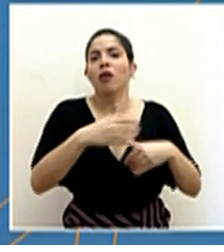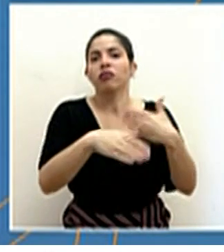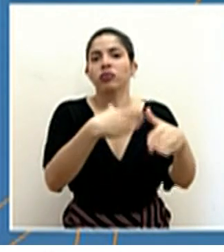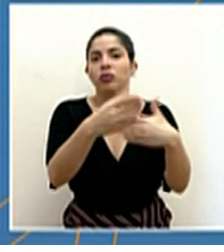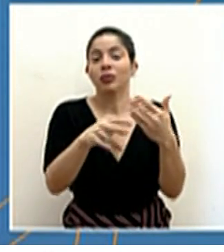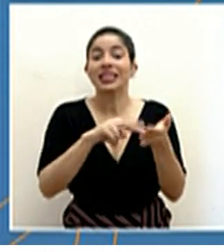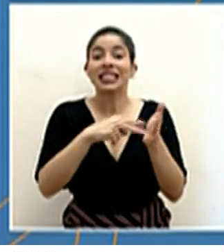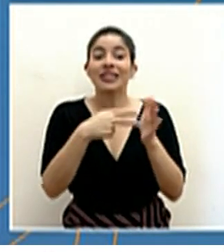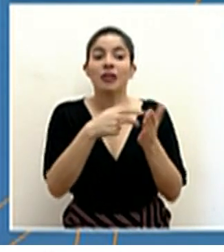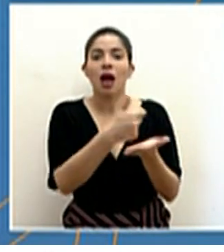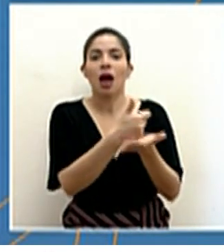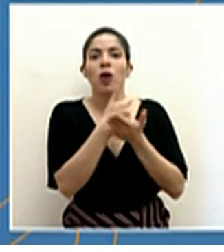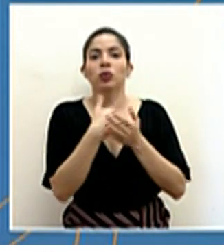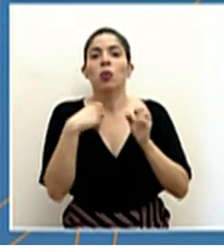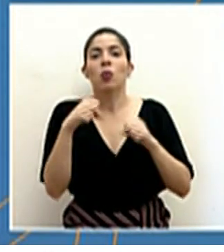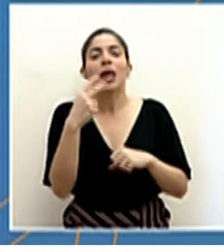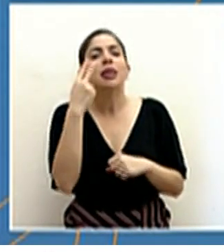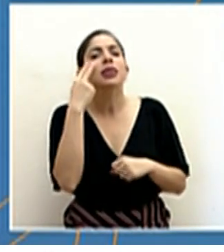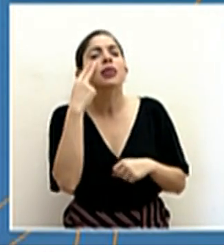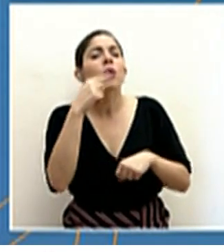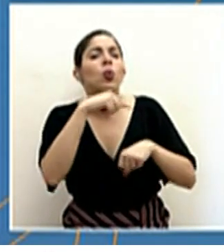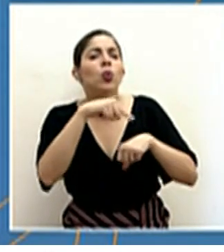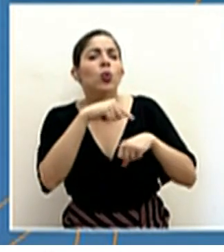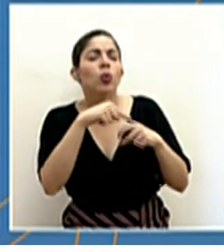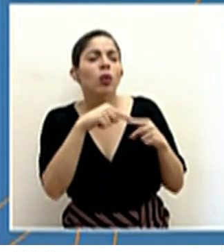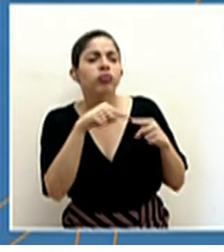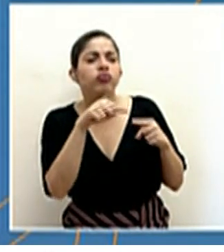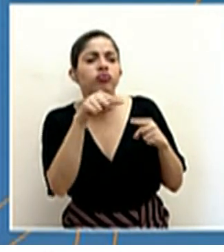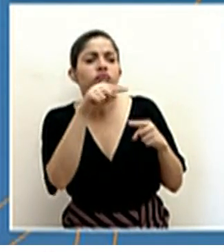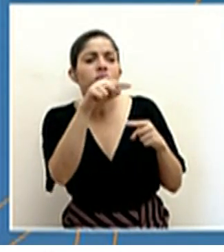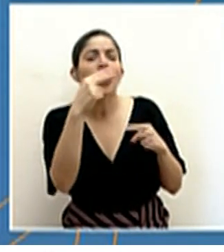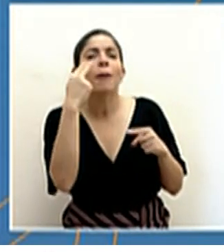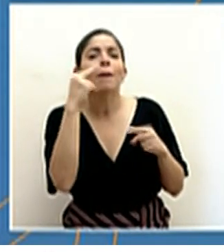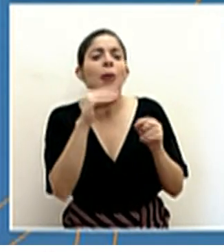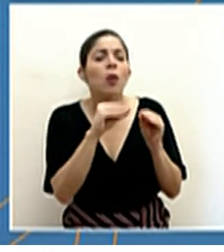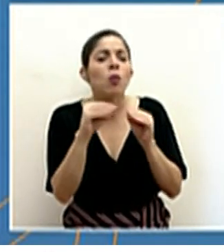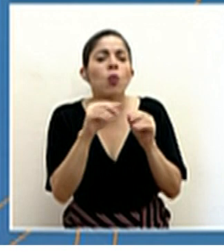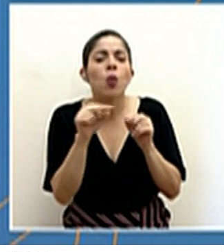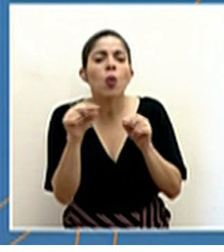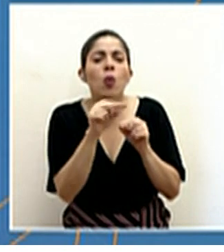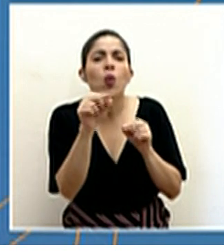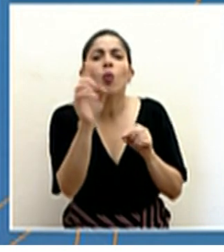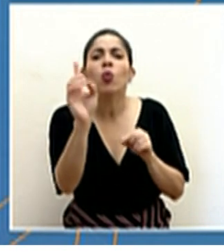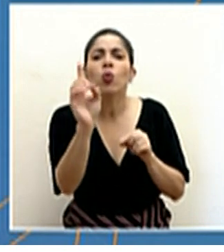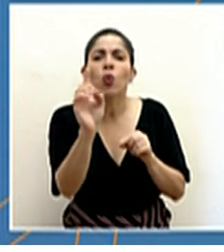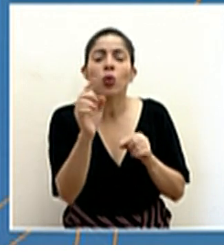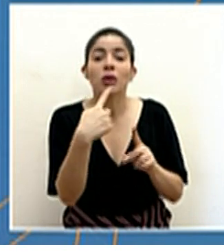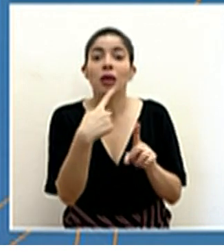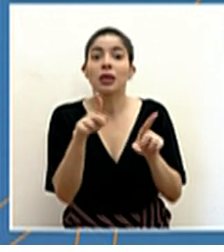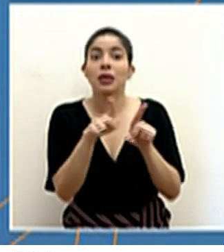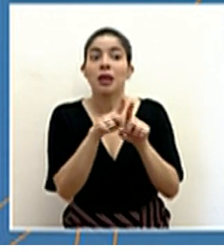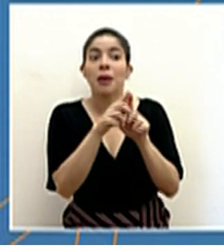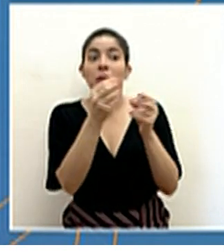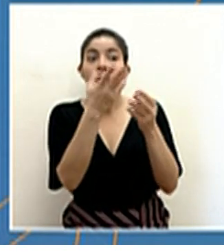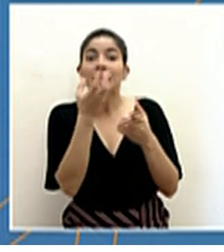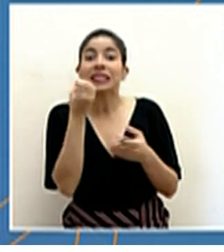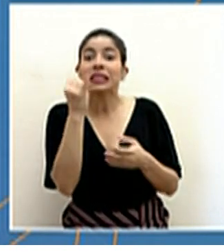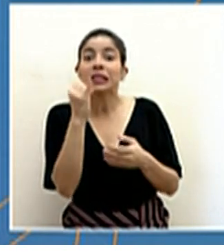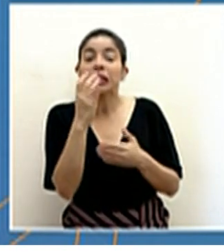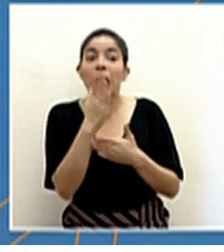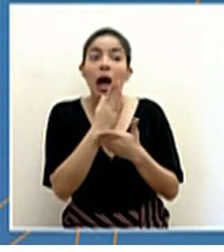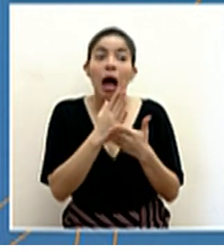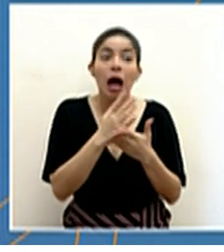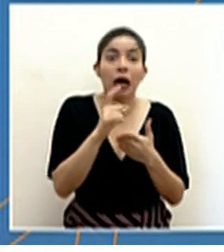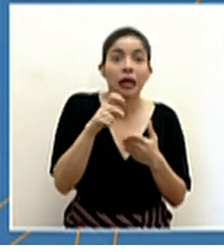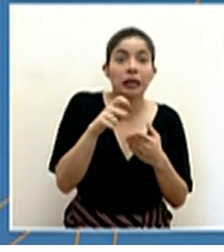nos permite registrar tiempos, nos permite registrar movimientos e inclusive nos permitirá registrar cualquier contingencia